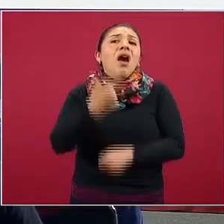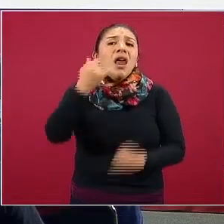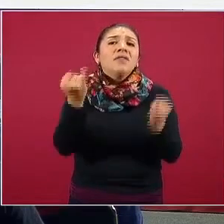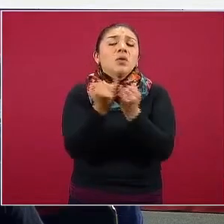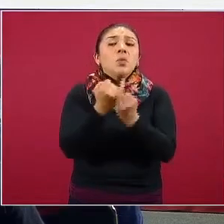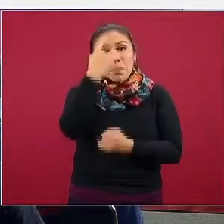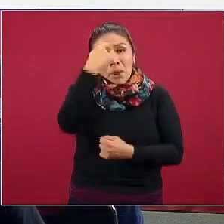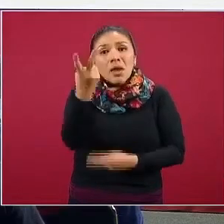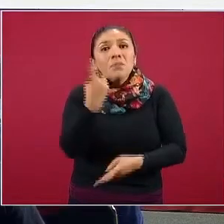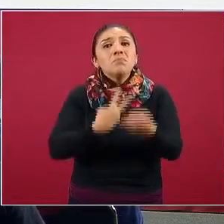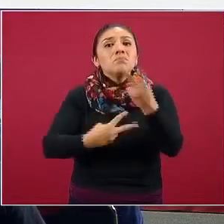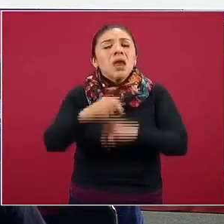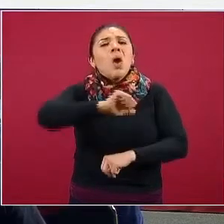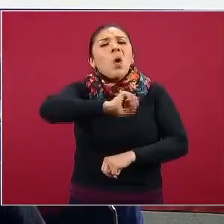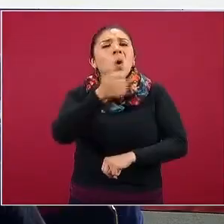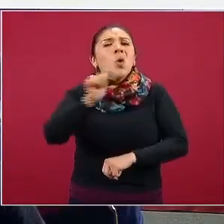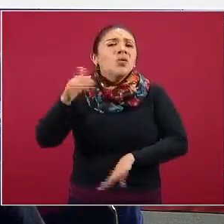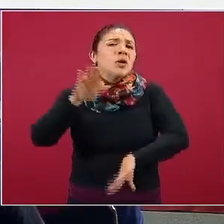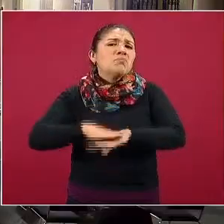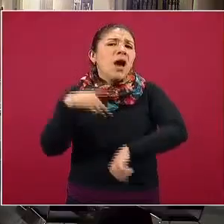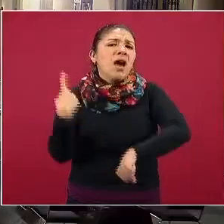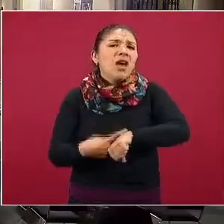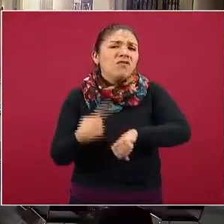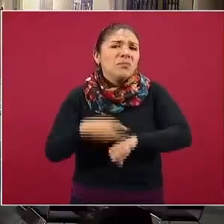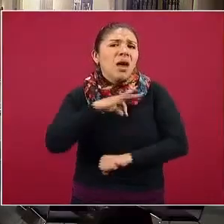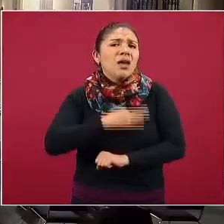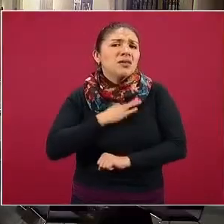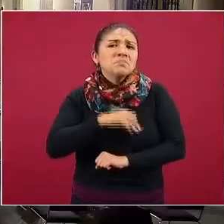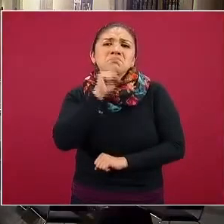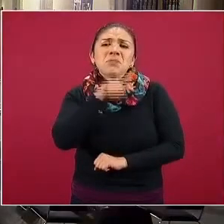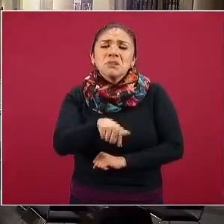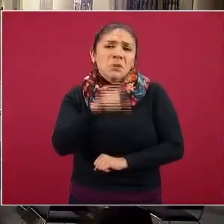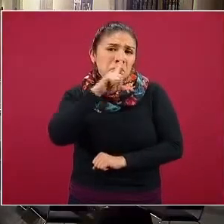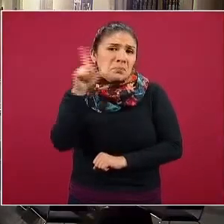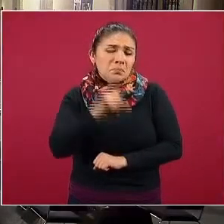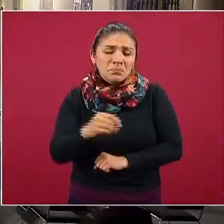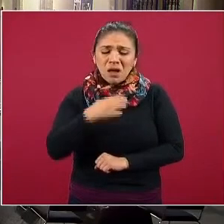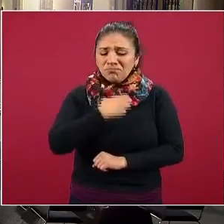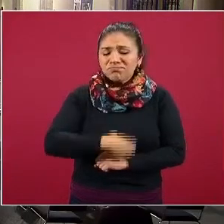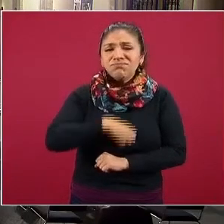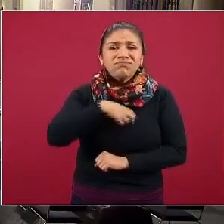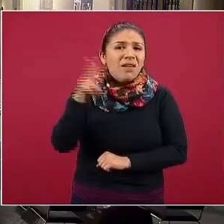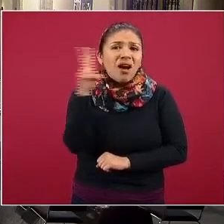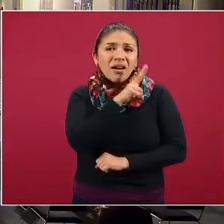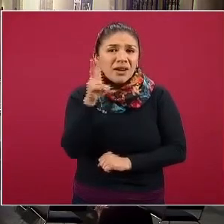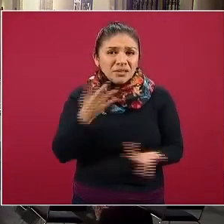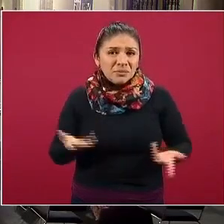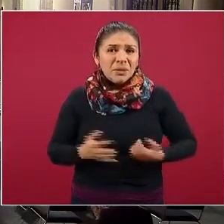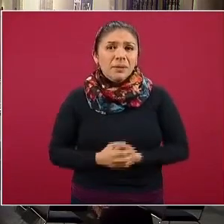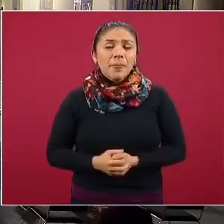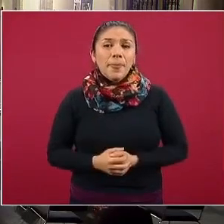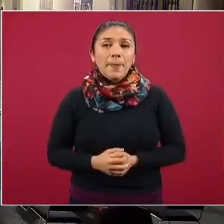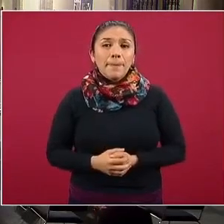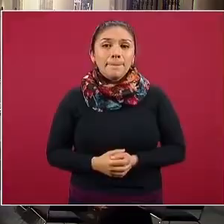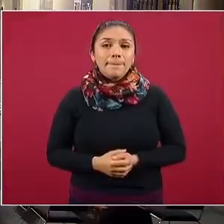de desarrollar otras enfermedades infecciosas en el árbol respiratorio. Siguiente, por favor.